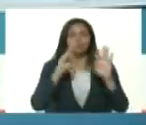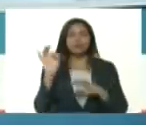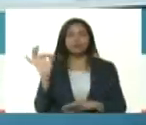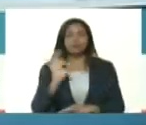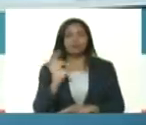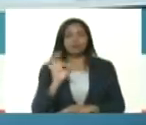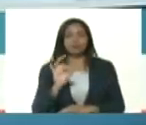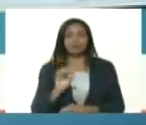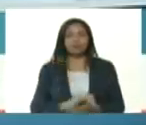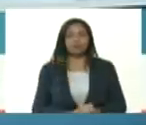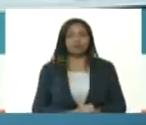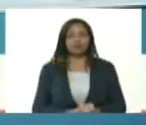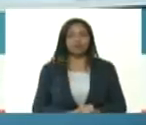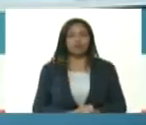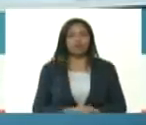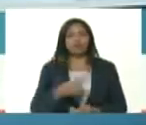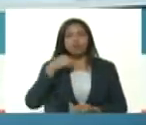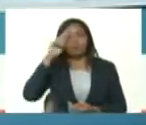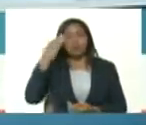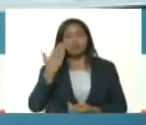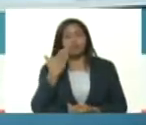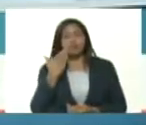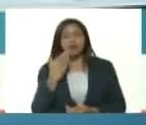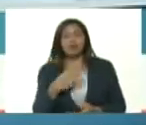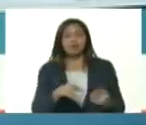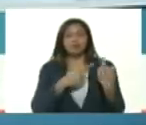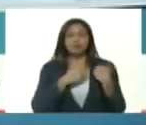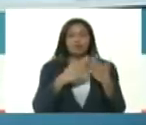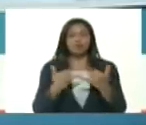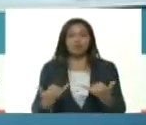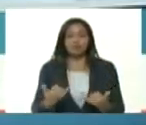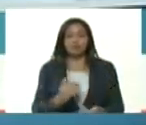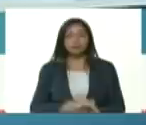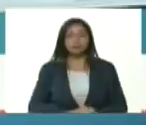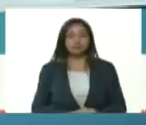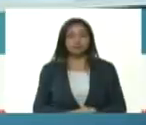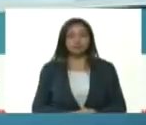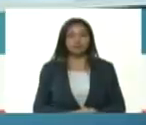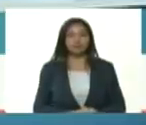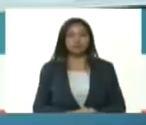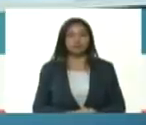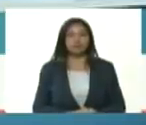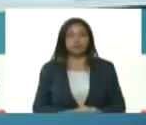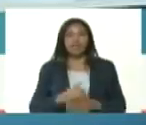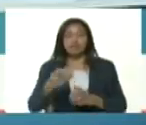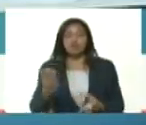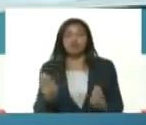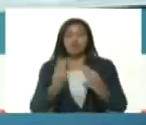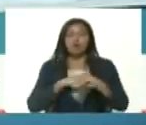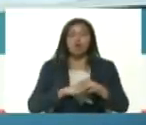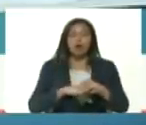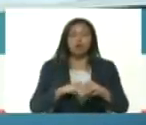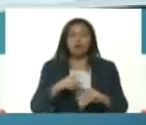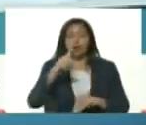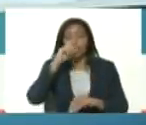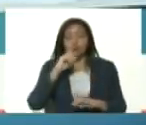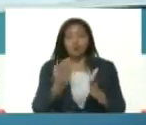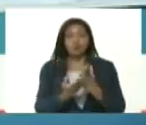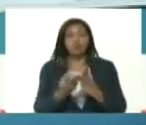90% de los padres, madres o representantes están de acuerdo que el año